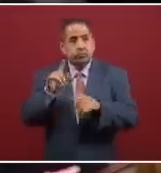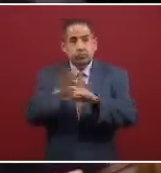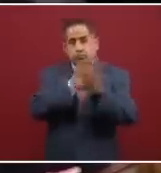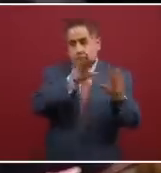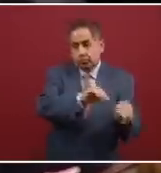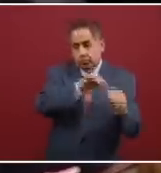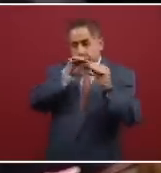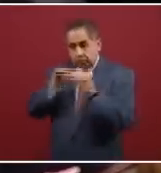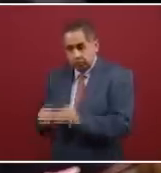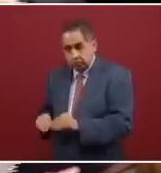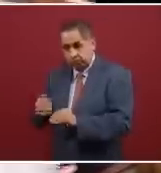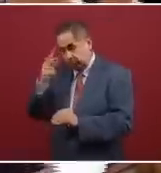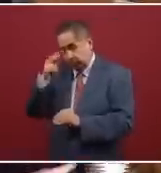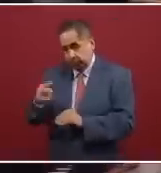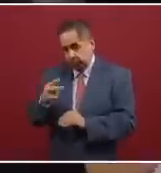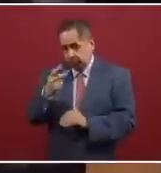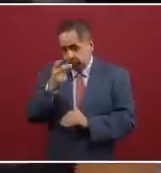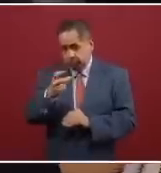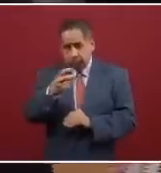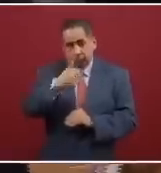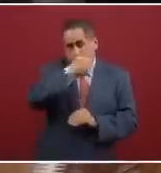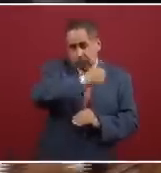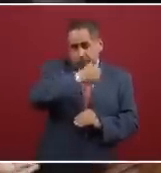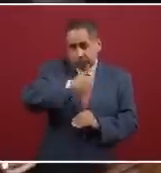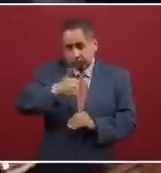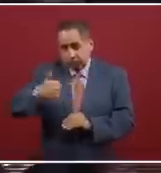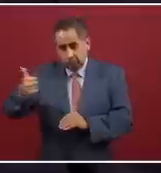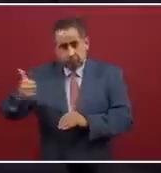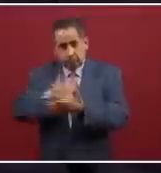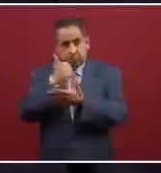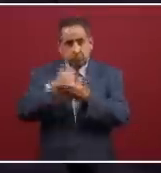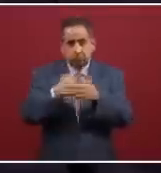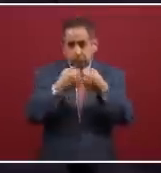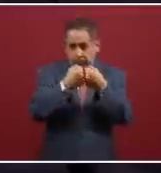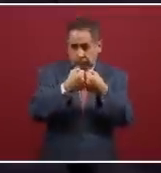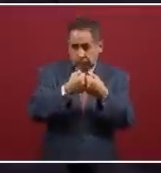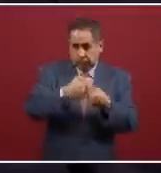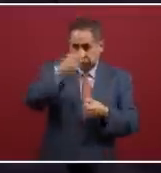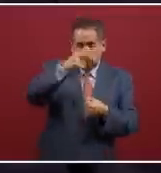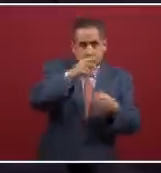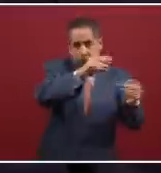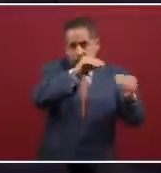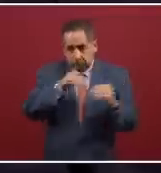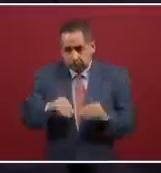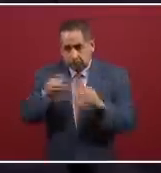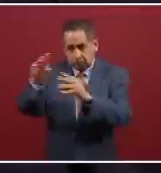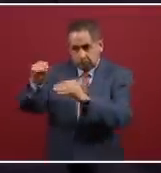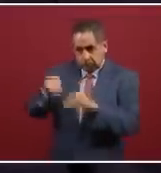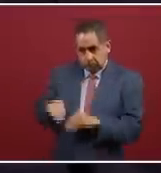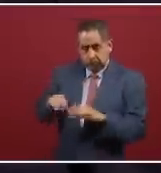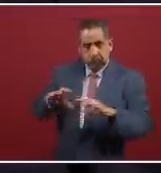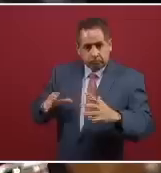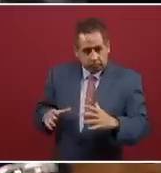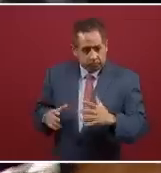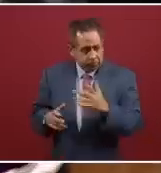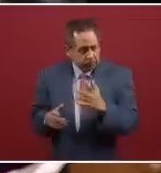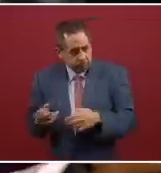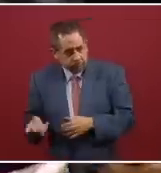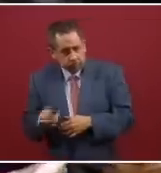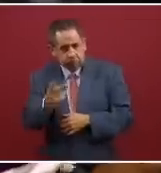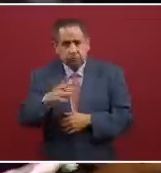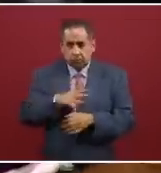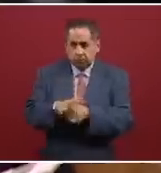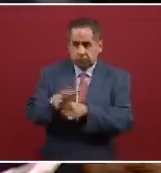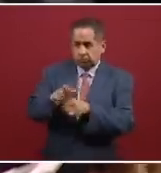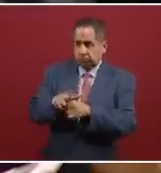de ese nivel están en cada ciudad importante de la frontera norte hay capacidad suficiente con este equipo para que